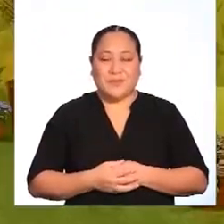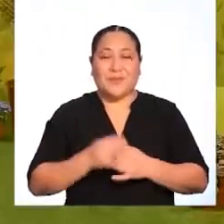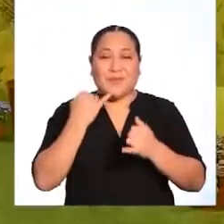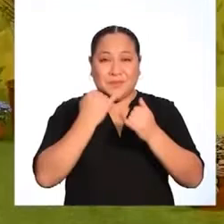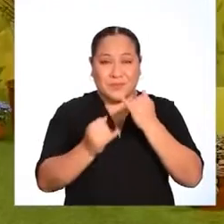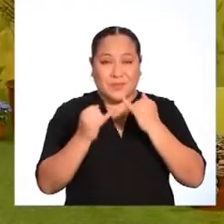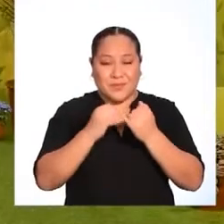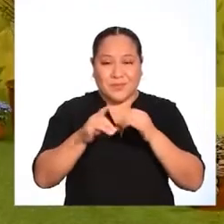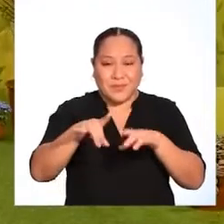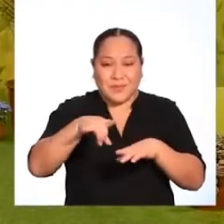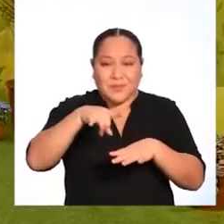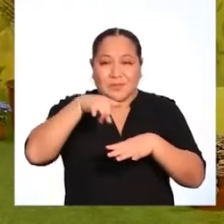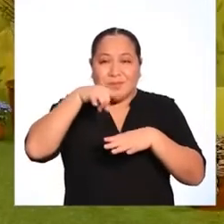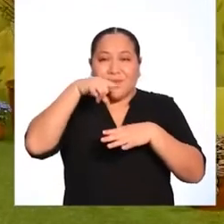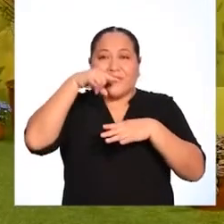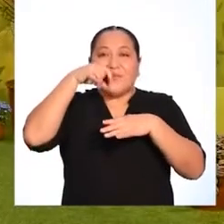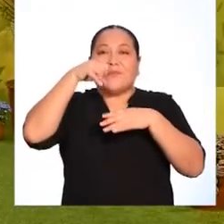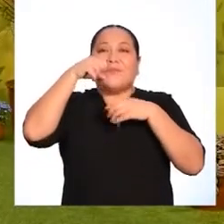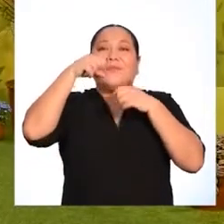la última